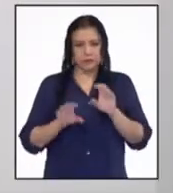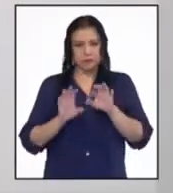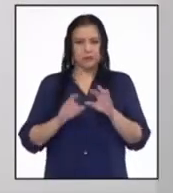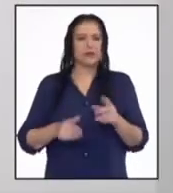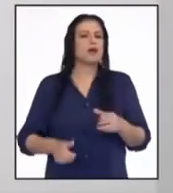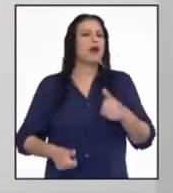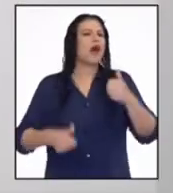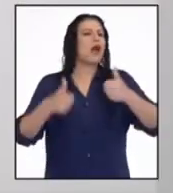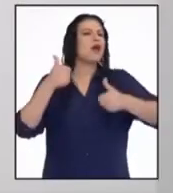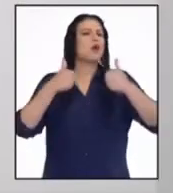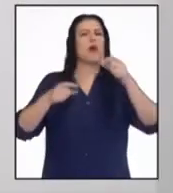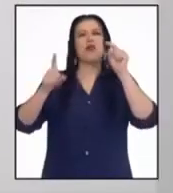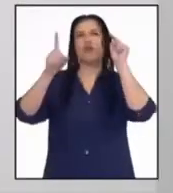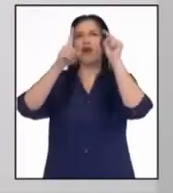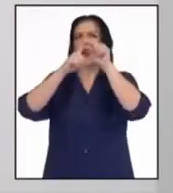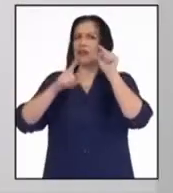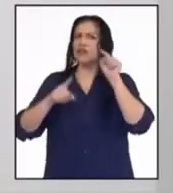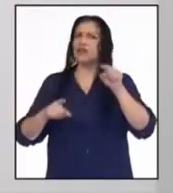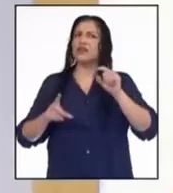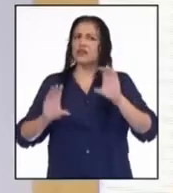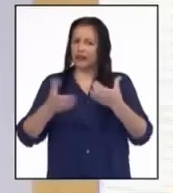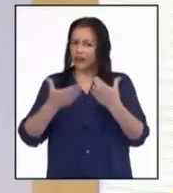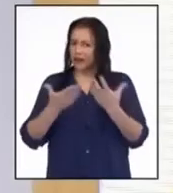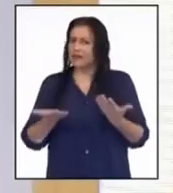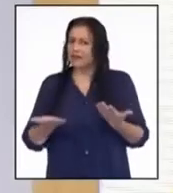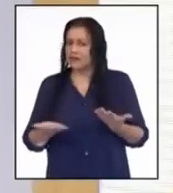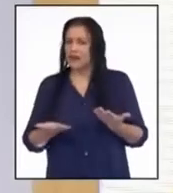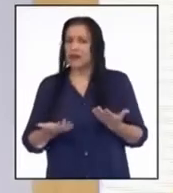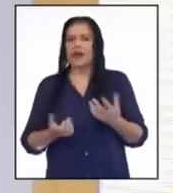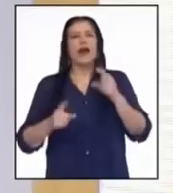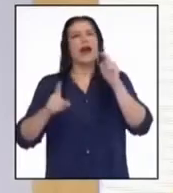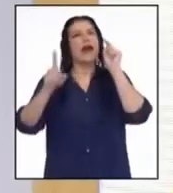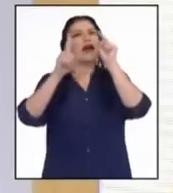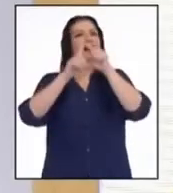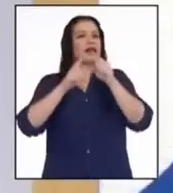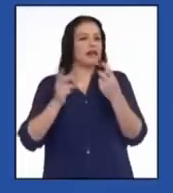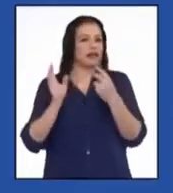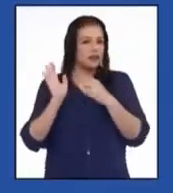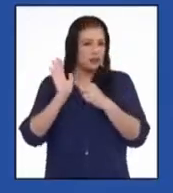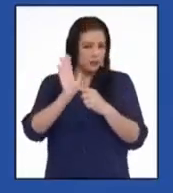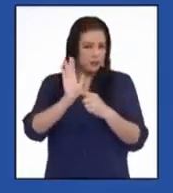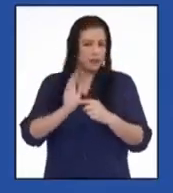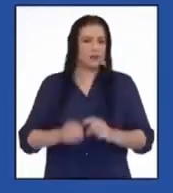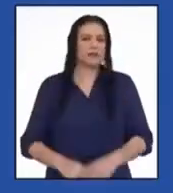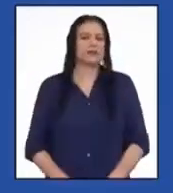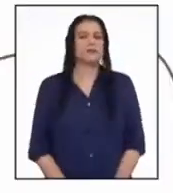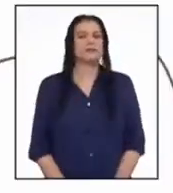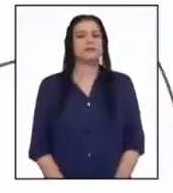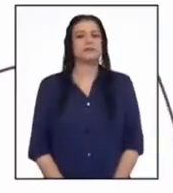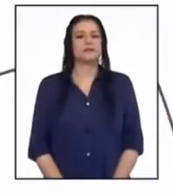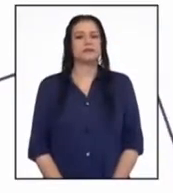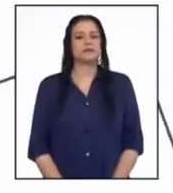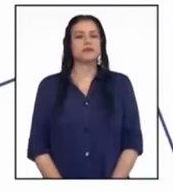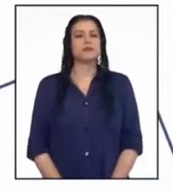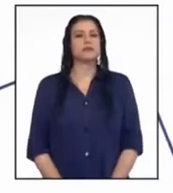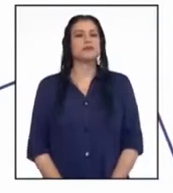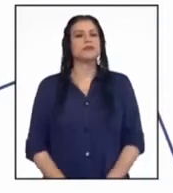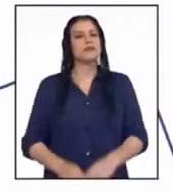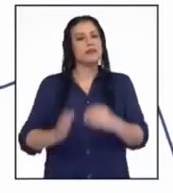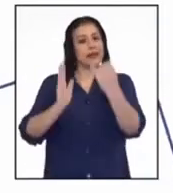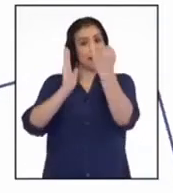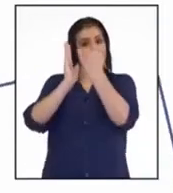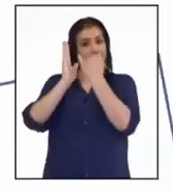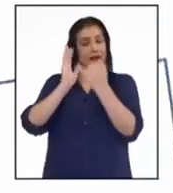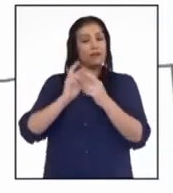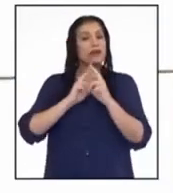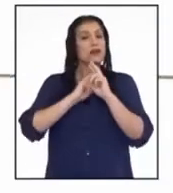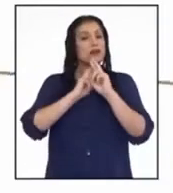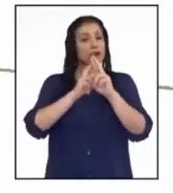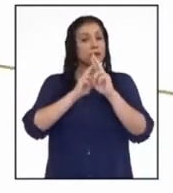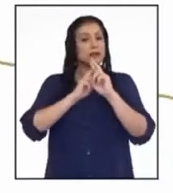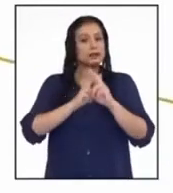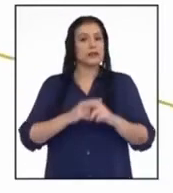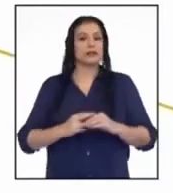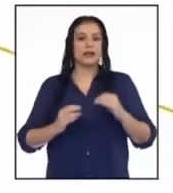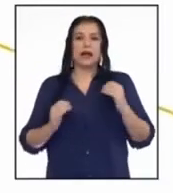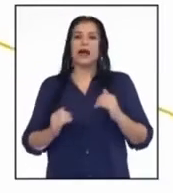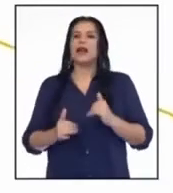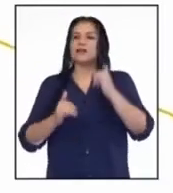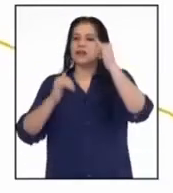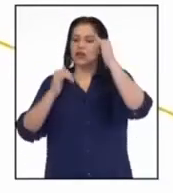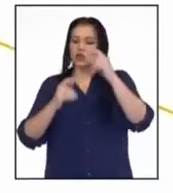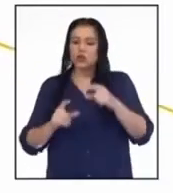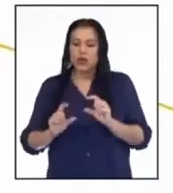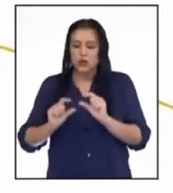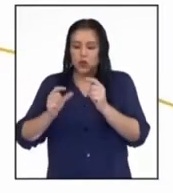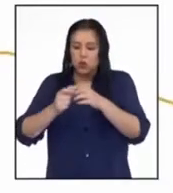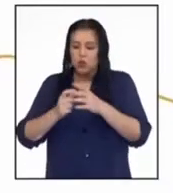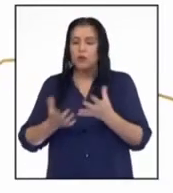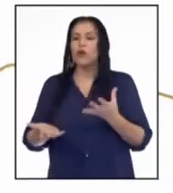¿Y cuál fue el reto de aquella actividad? El reto fue el siguiente. El gráfico representa la estatura de un grupo de